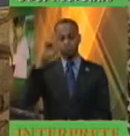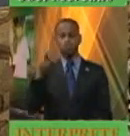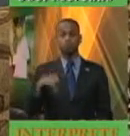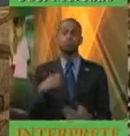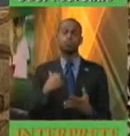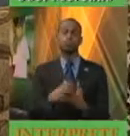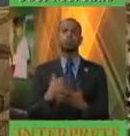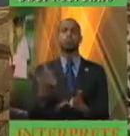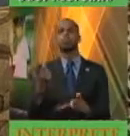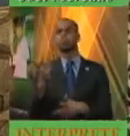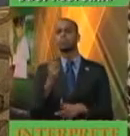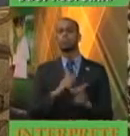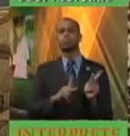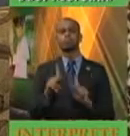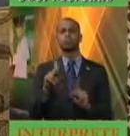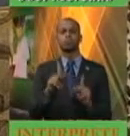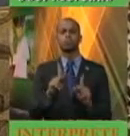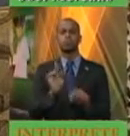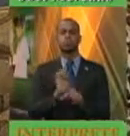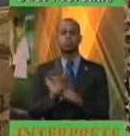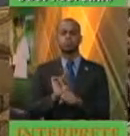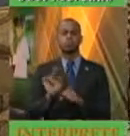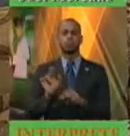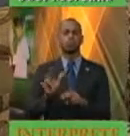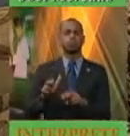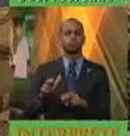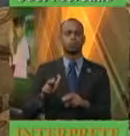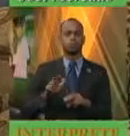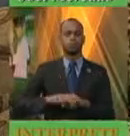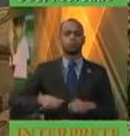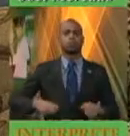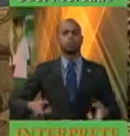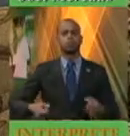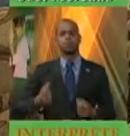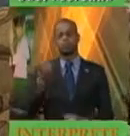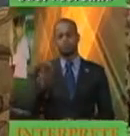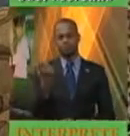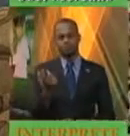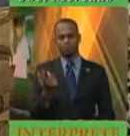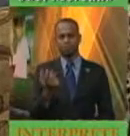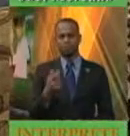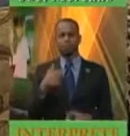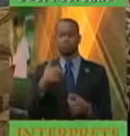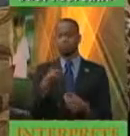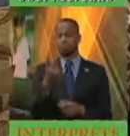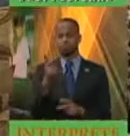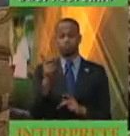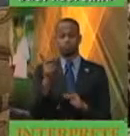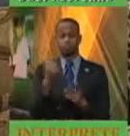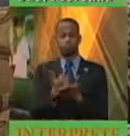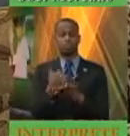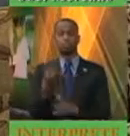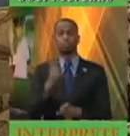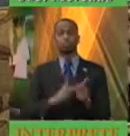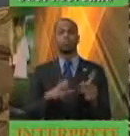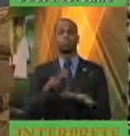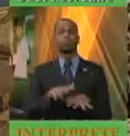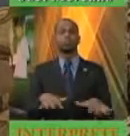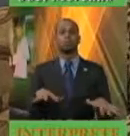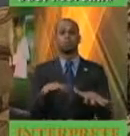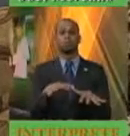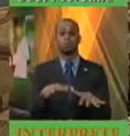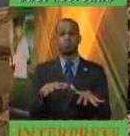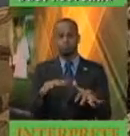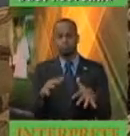ayudar a las personas usuarias de silla de ruedas solamente, pero no, ¿quién dijo? Usted está ayudando a una población, usted